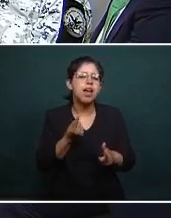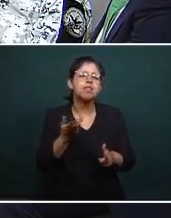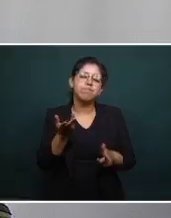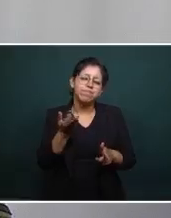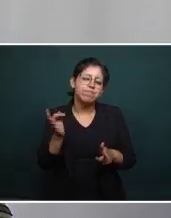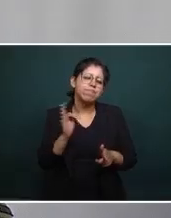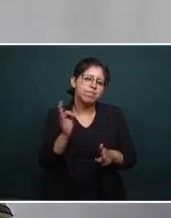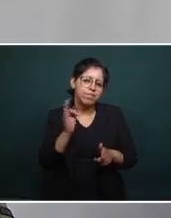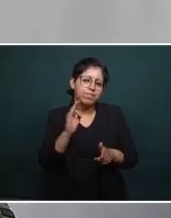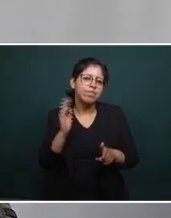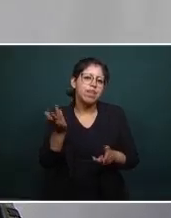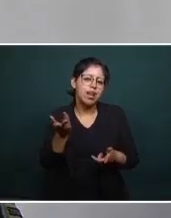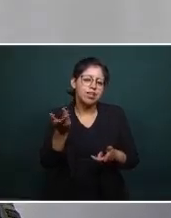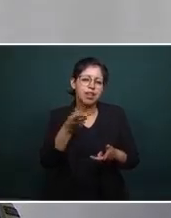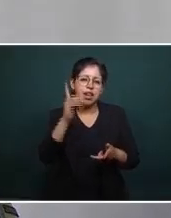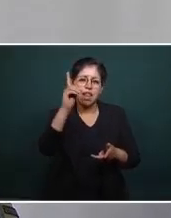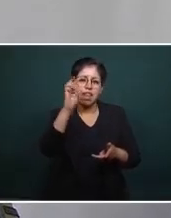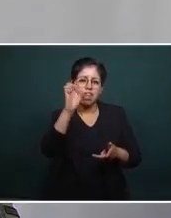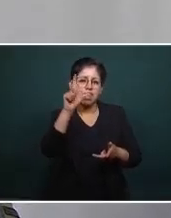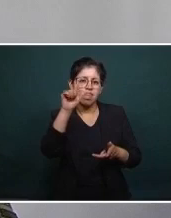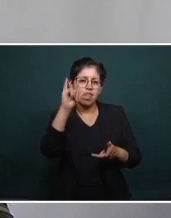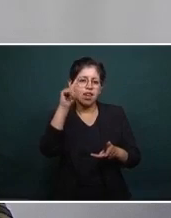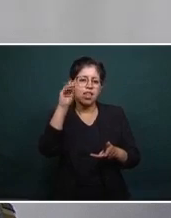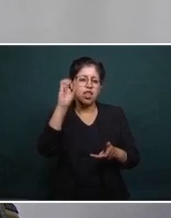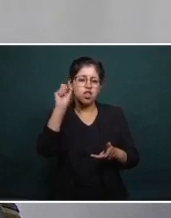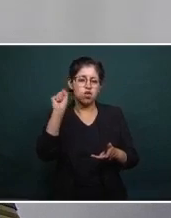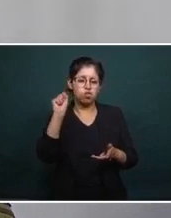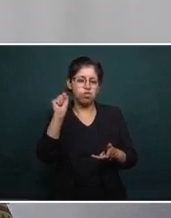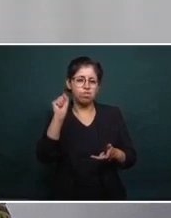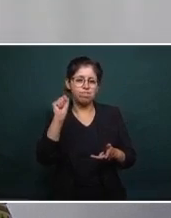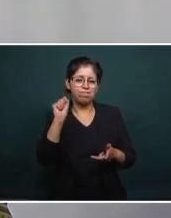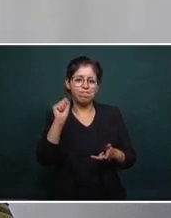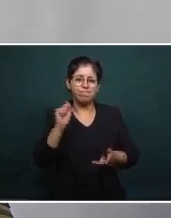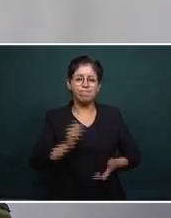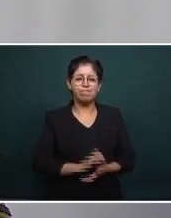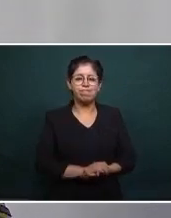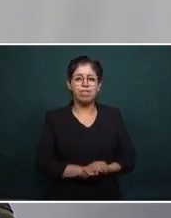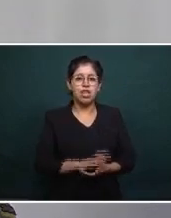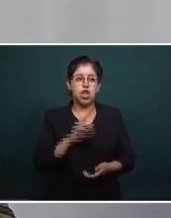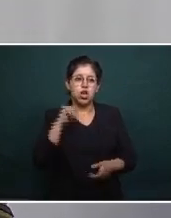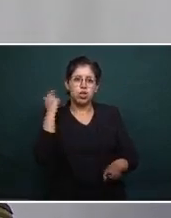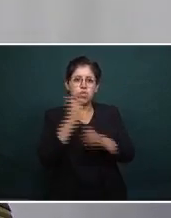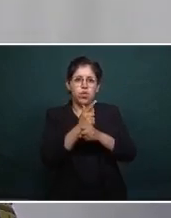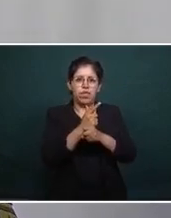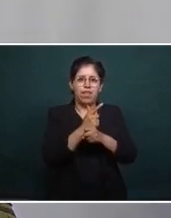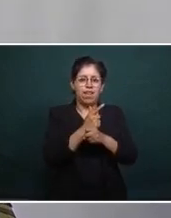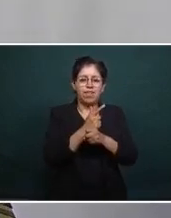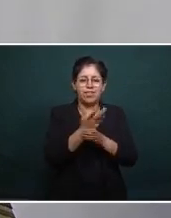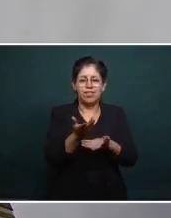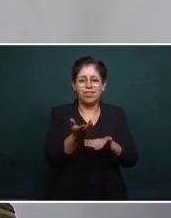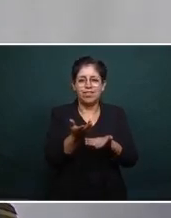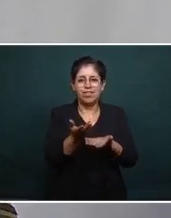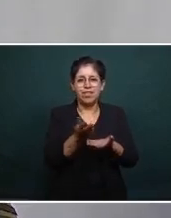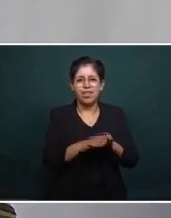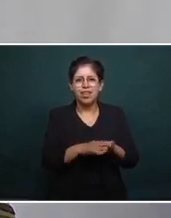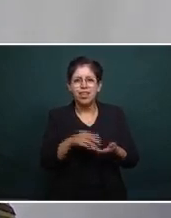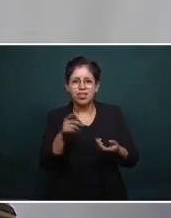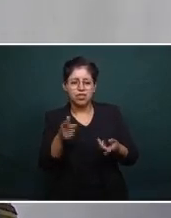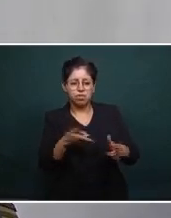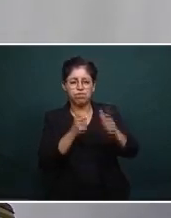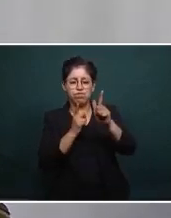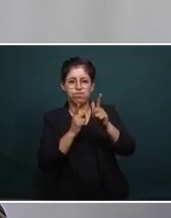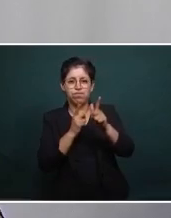cometer diferente tipo de delitos, y bueno, no se identifica muy rápidamente si una persona lo